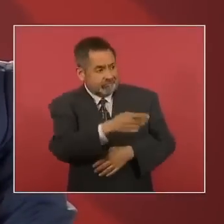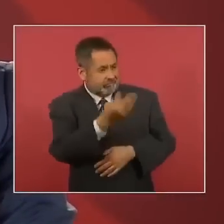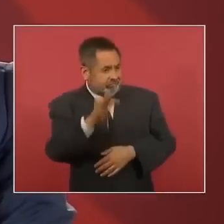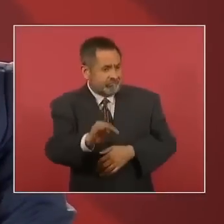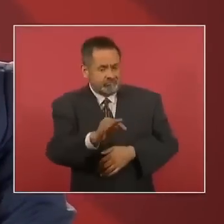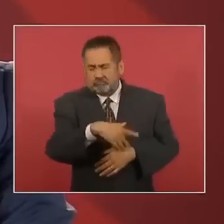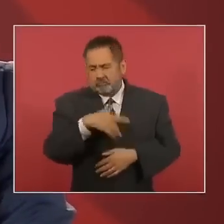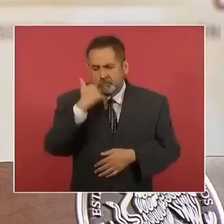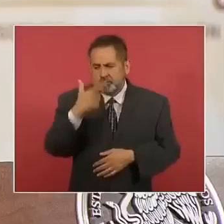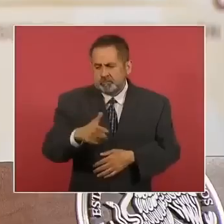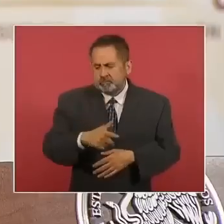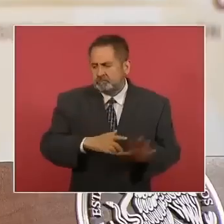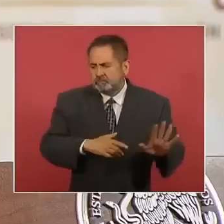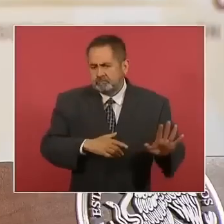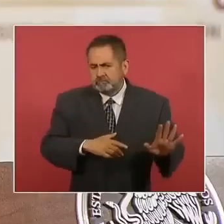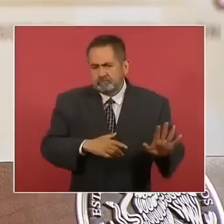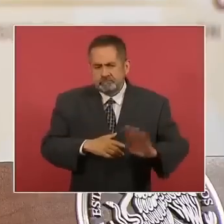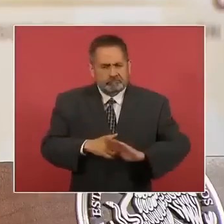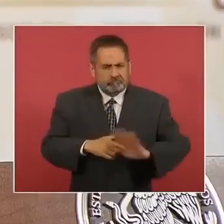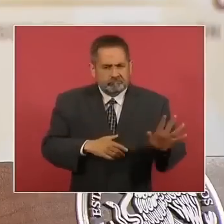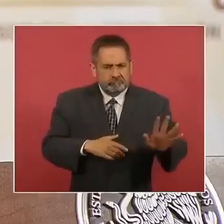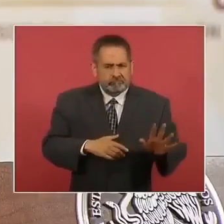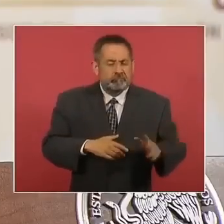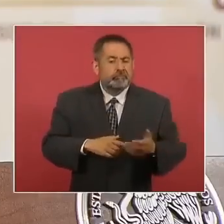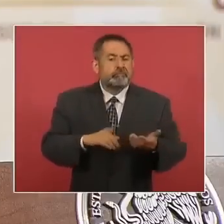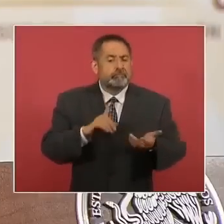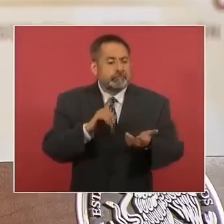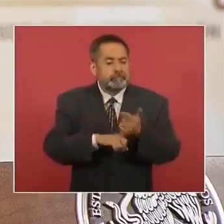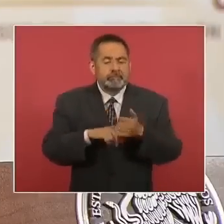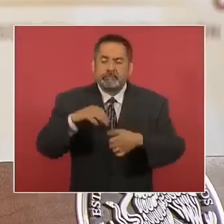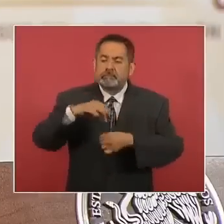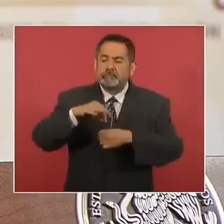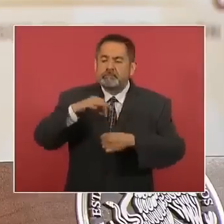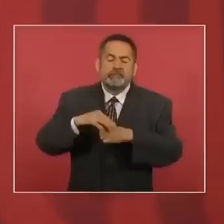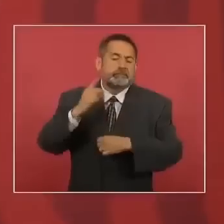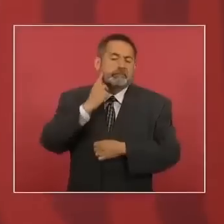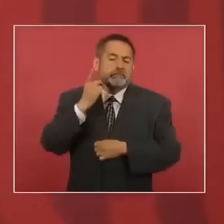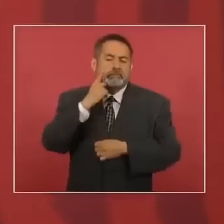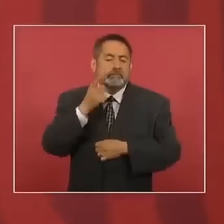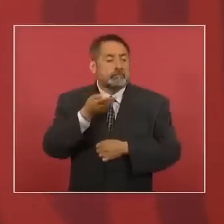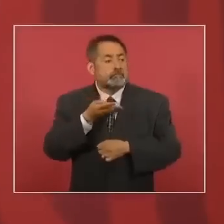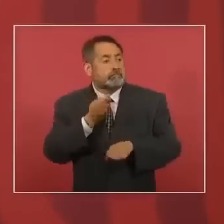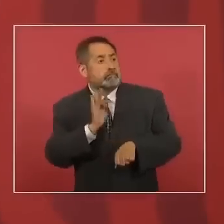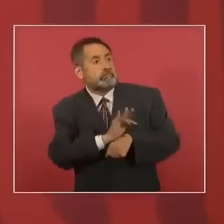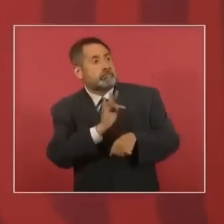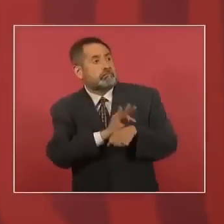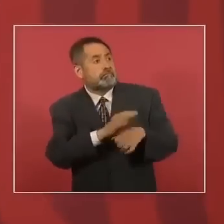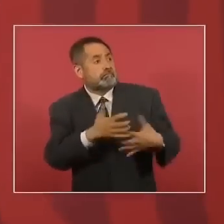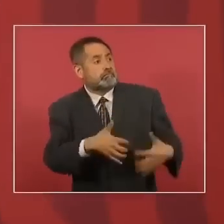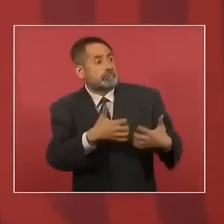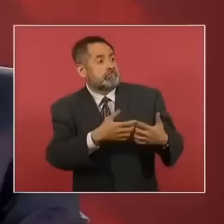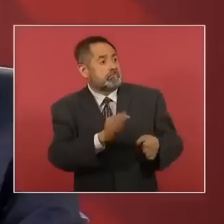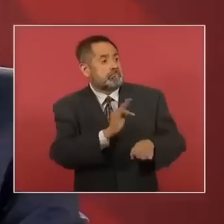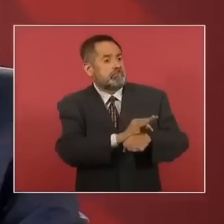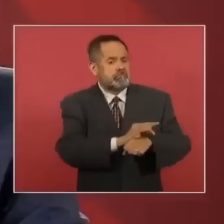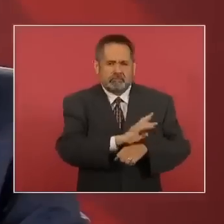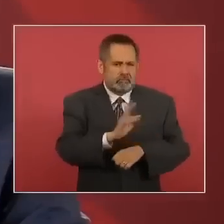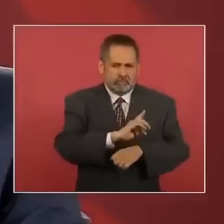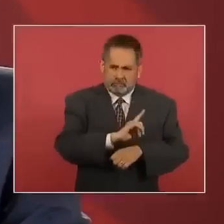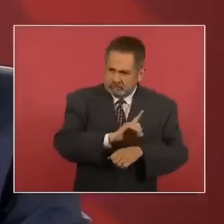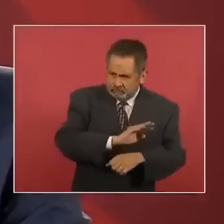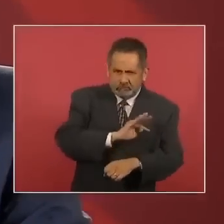no se elige a los diputados para proteger a empresas extranjeras